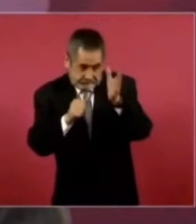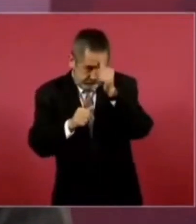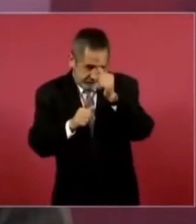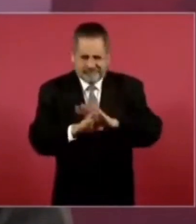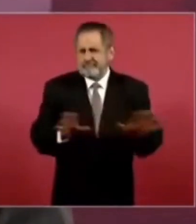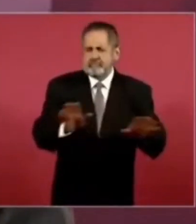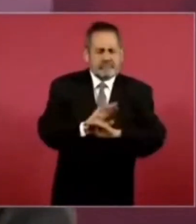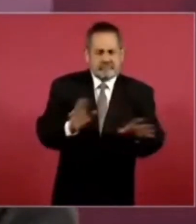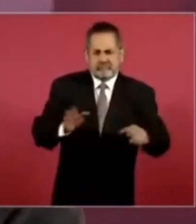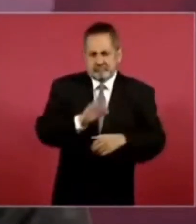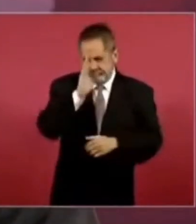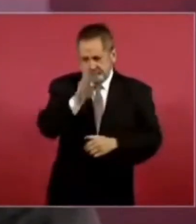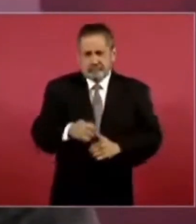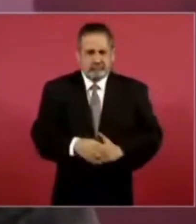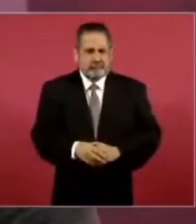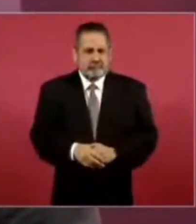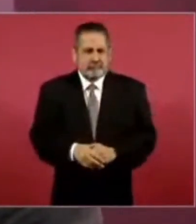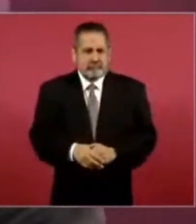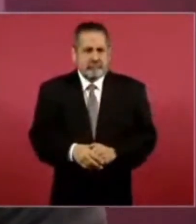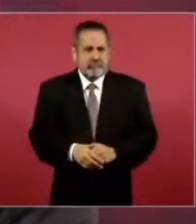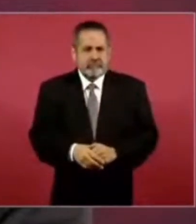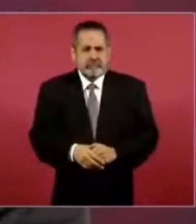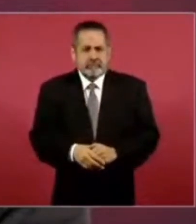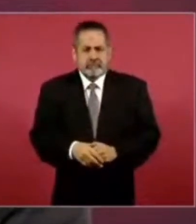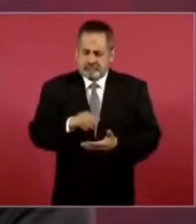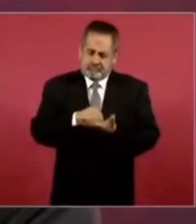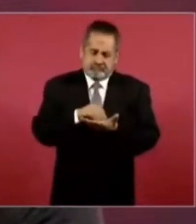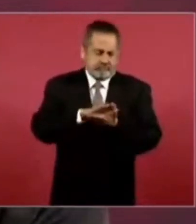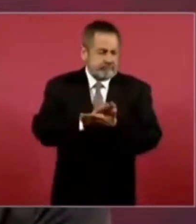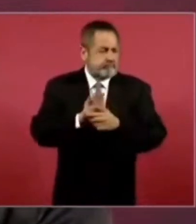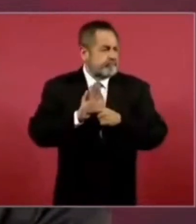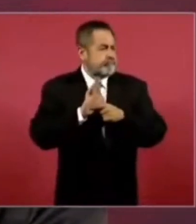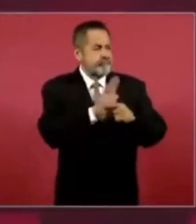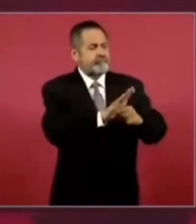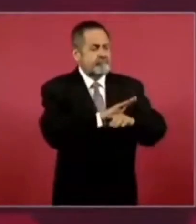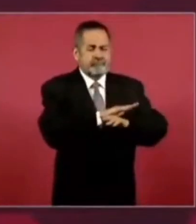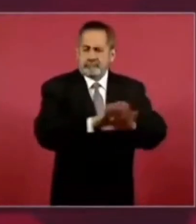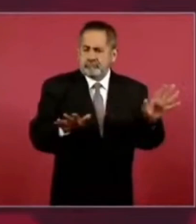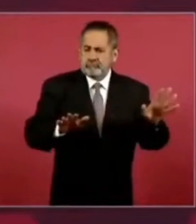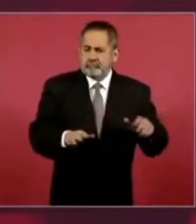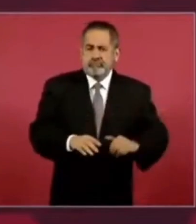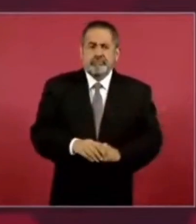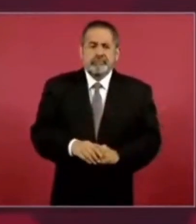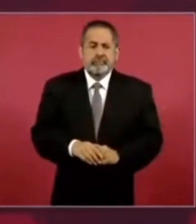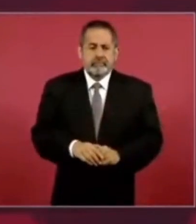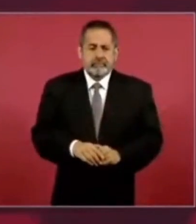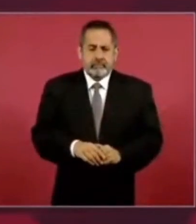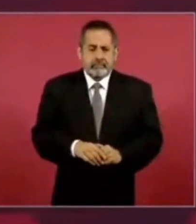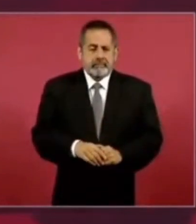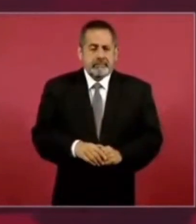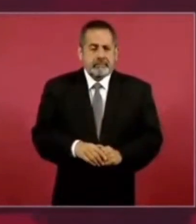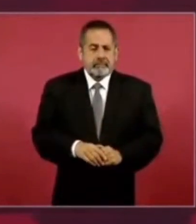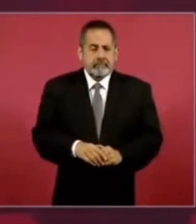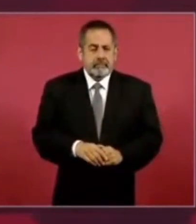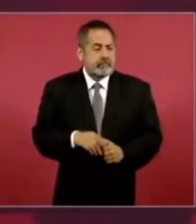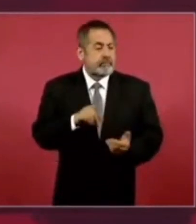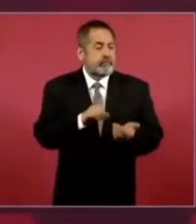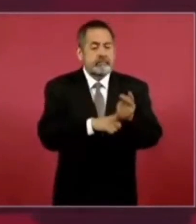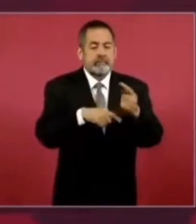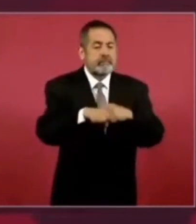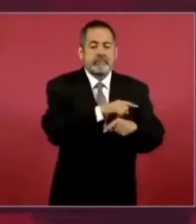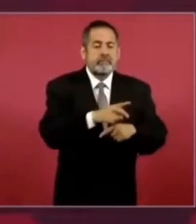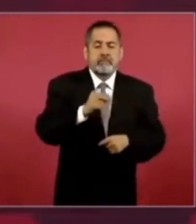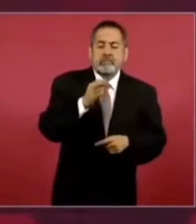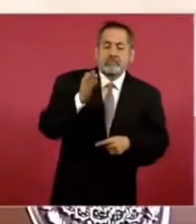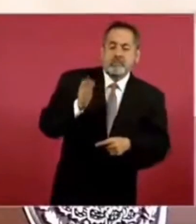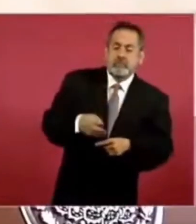trance nada más es dejarlo de manifiesto Por qué no lo aceptan